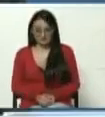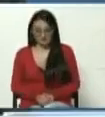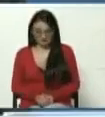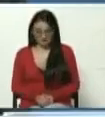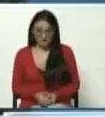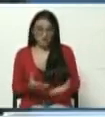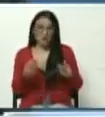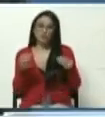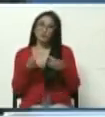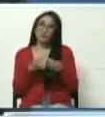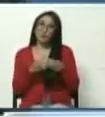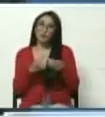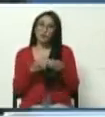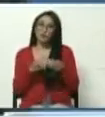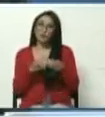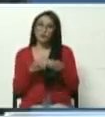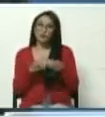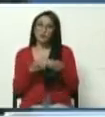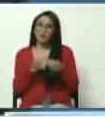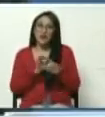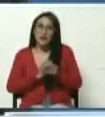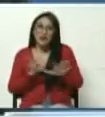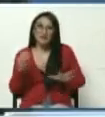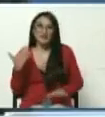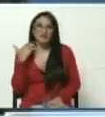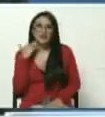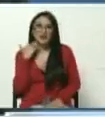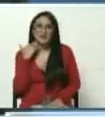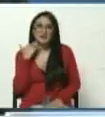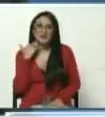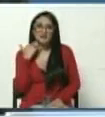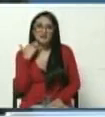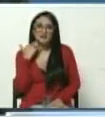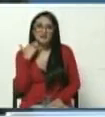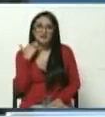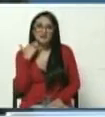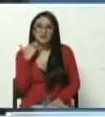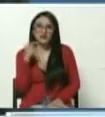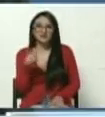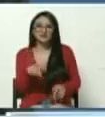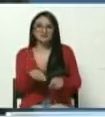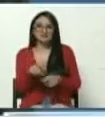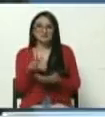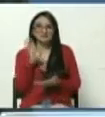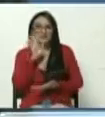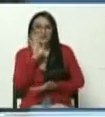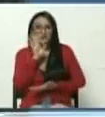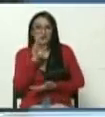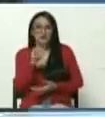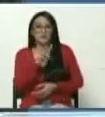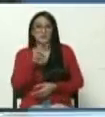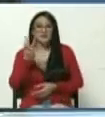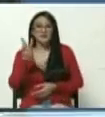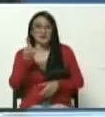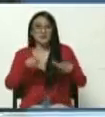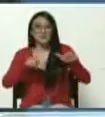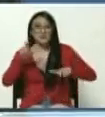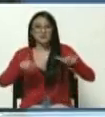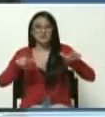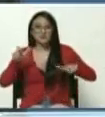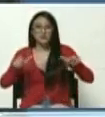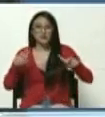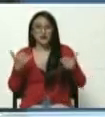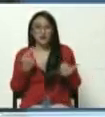para muchos sectores el grave daño que hicieron estos criminales. Estas 23 personas que